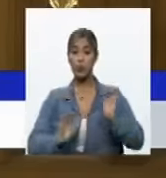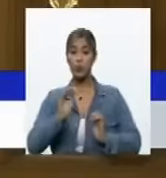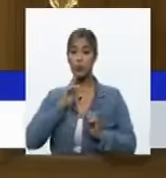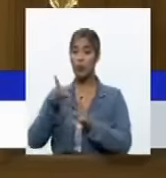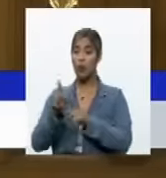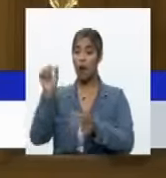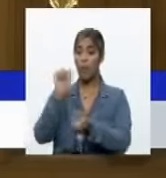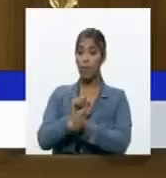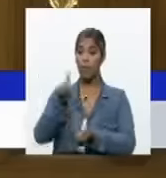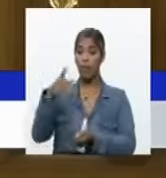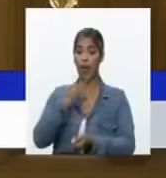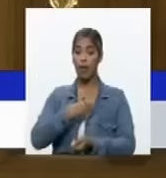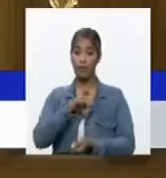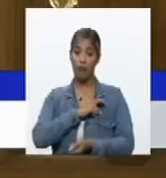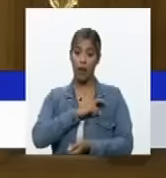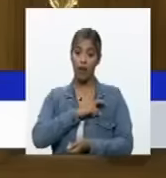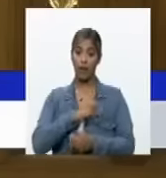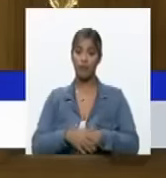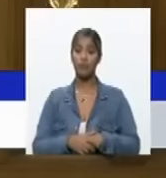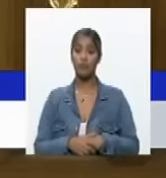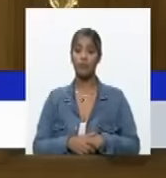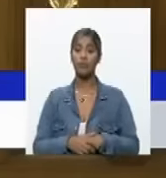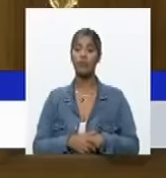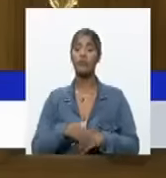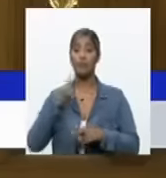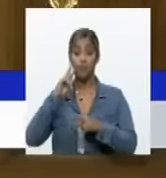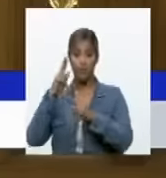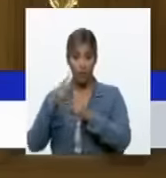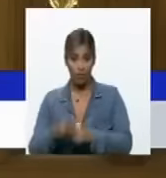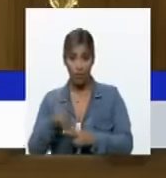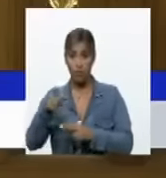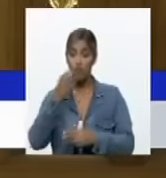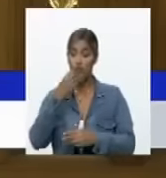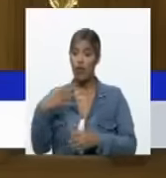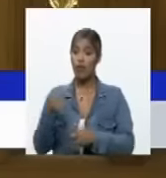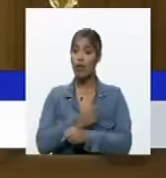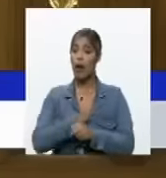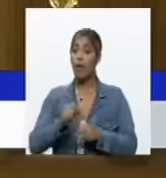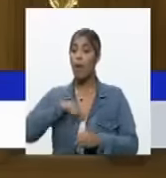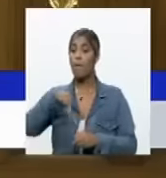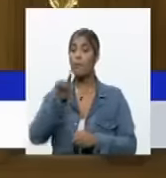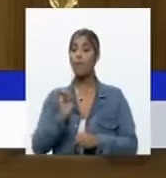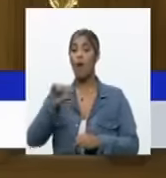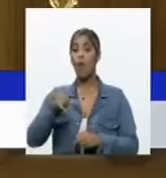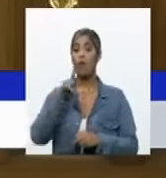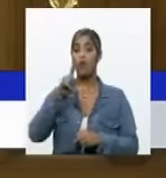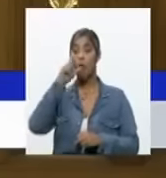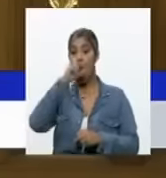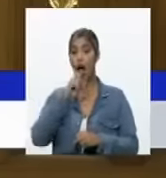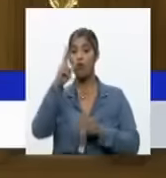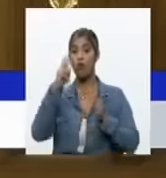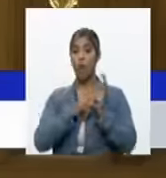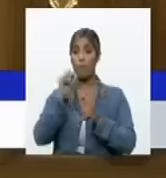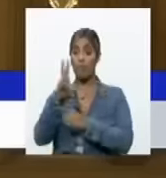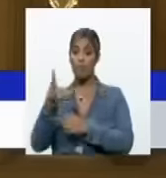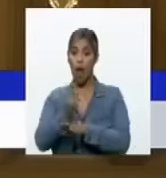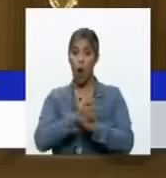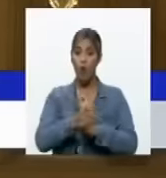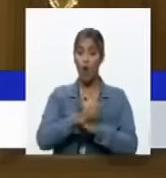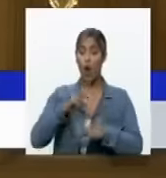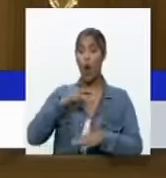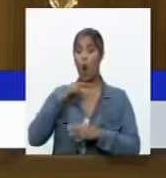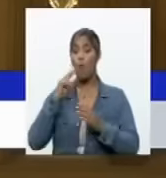autoridades de la corona española. Que en reconocimiento a su extraordinaria labor, el 1 de julio del año 2003, el gobierno bolivariano impulsó el